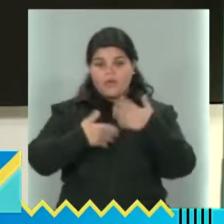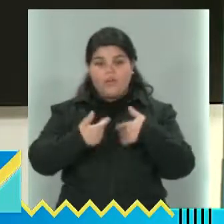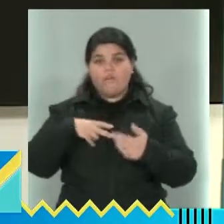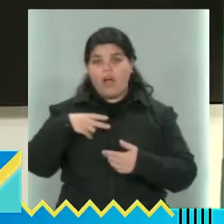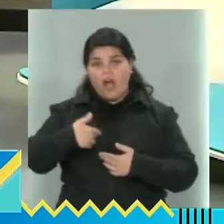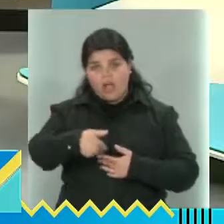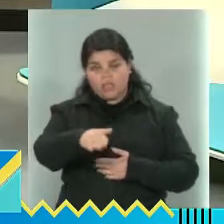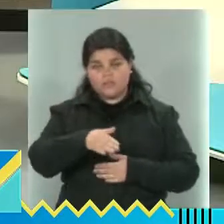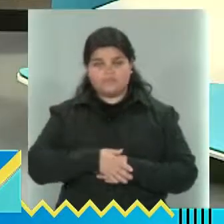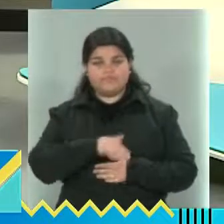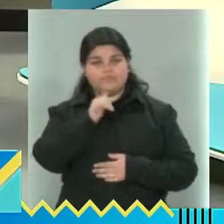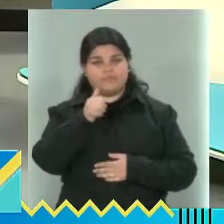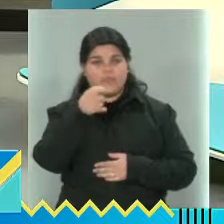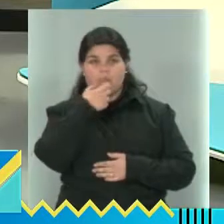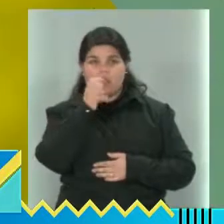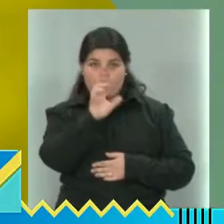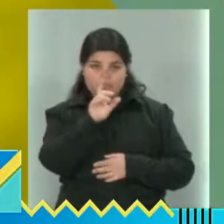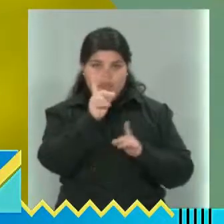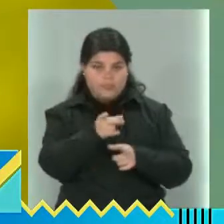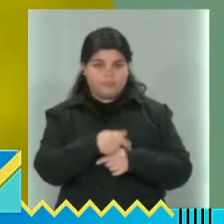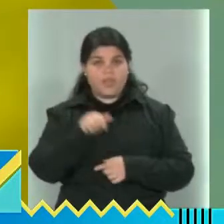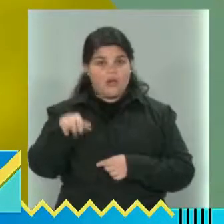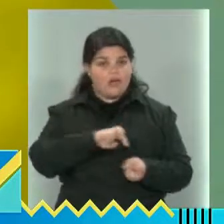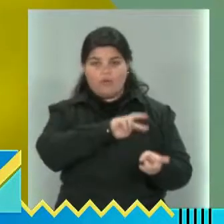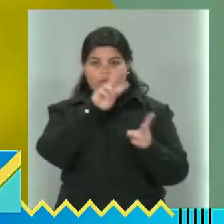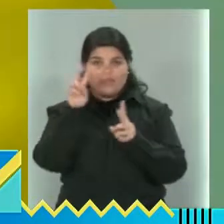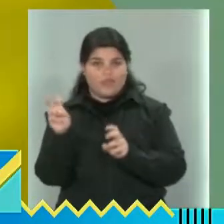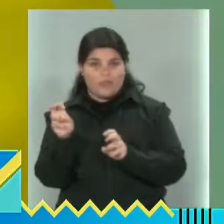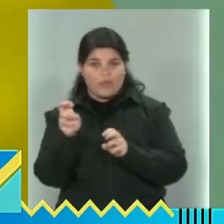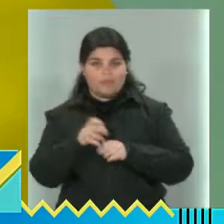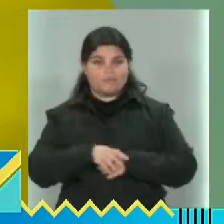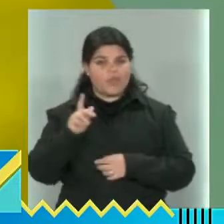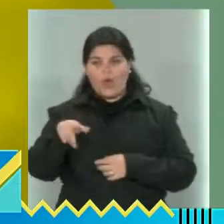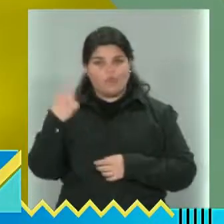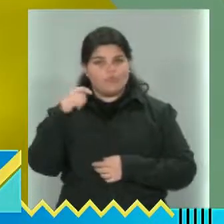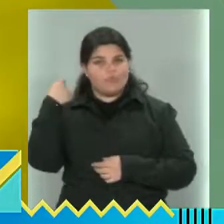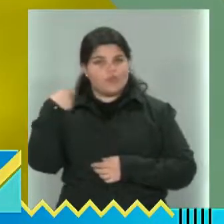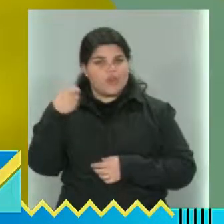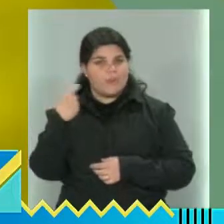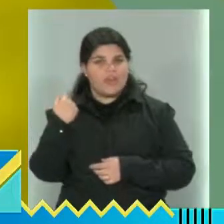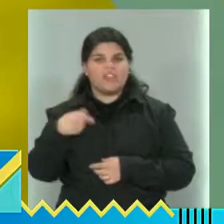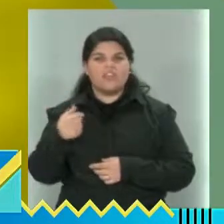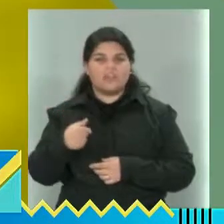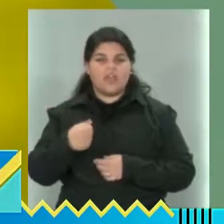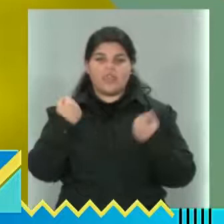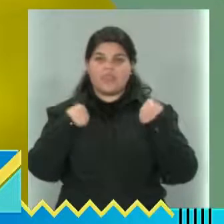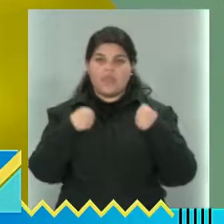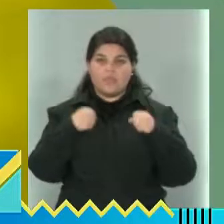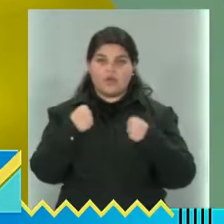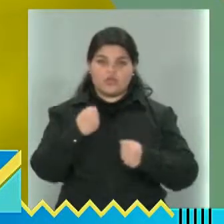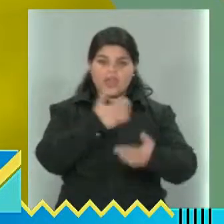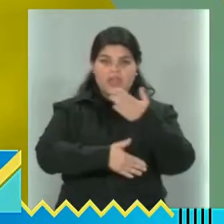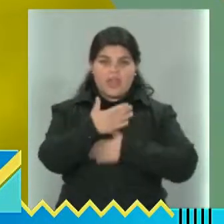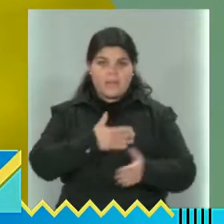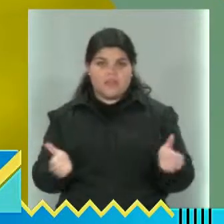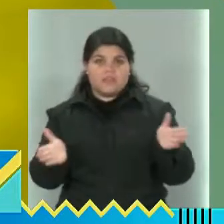por supuesto. Así es, más que nada en nuestra provincia. Bueno, damos vuelta a la página, nos vamos a otro programa que está relacionado a deportes y discapacidad, y